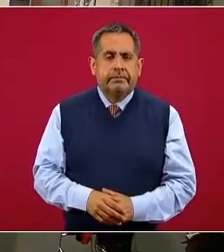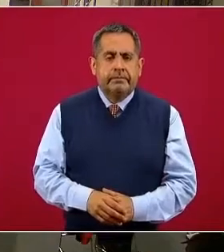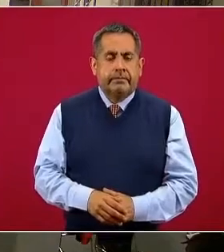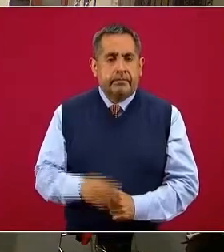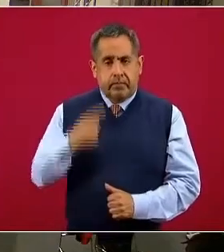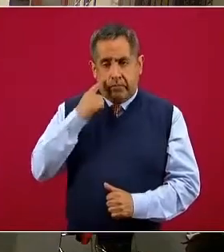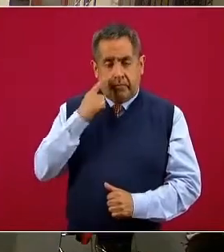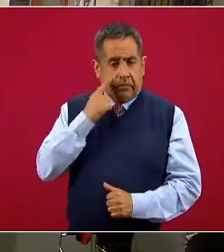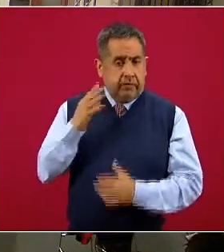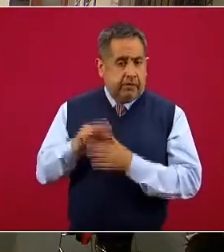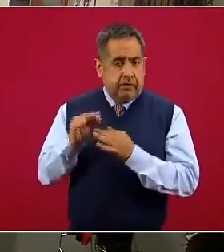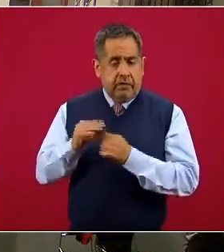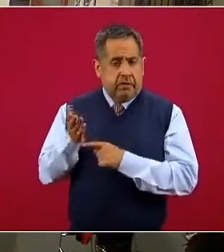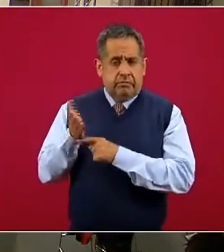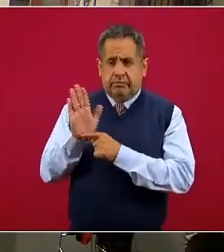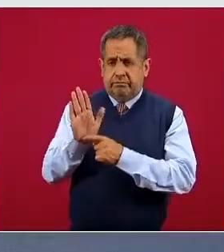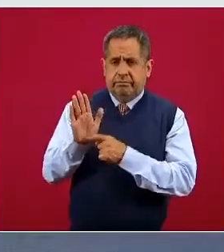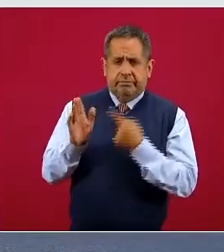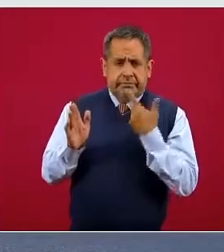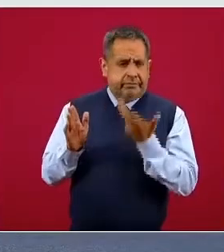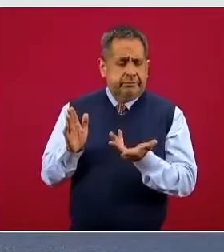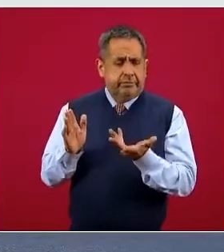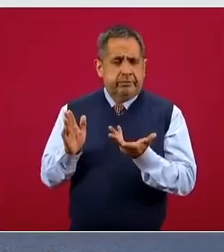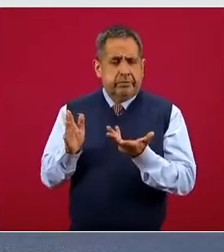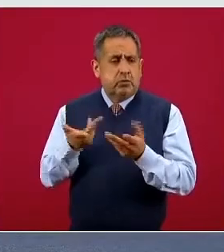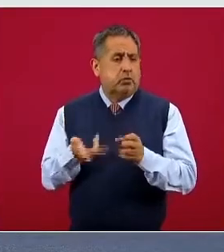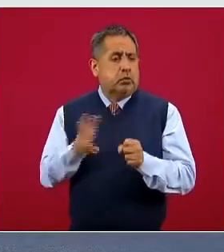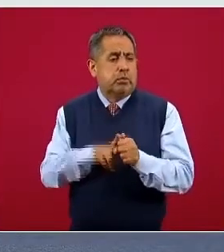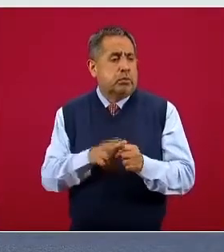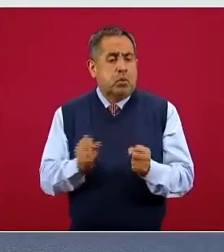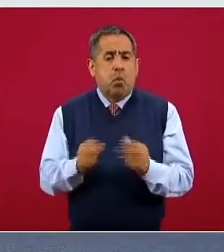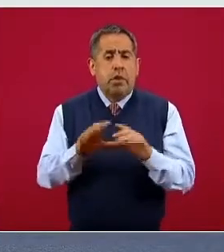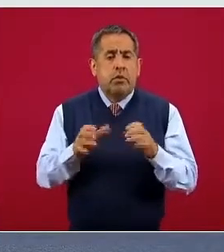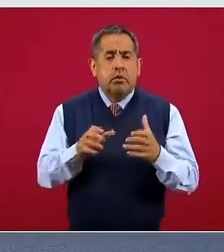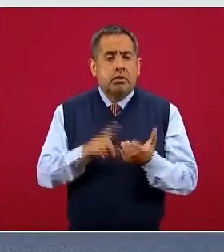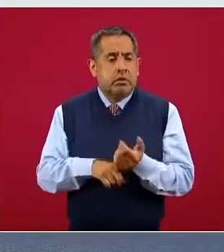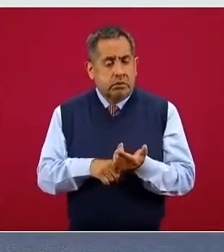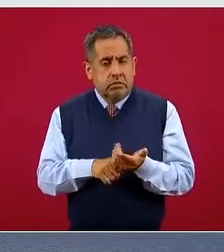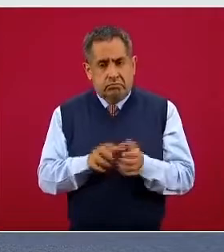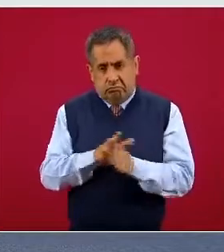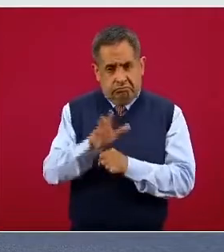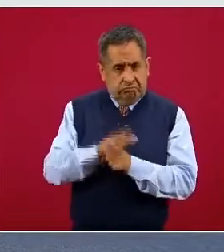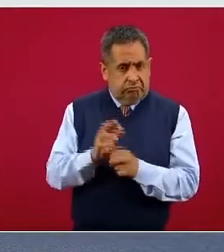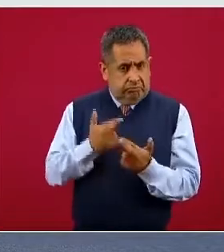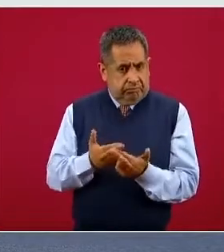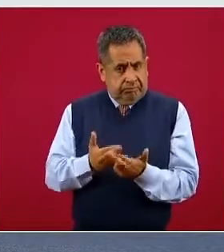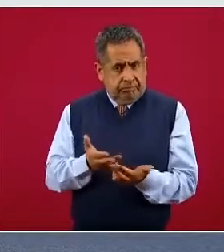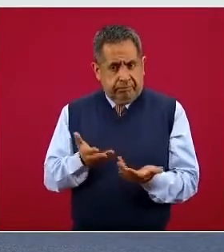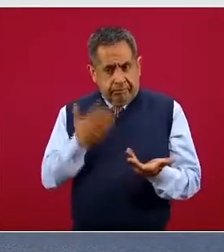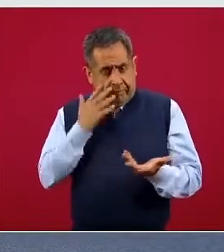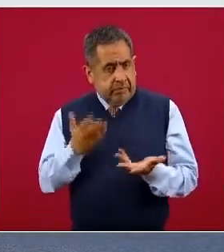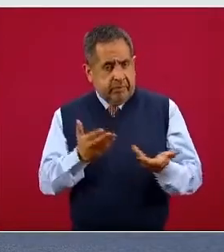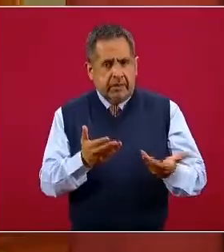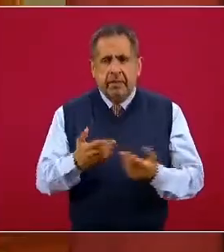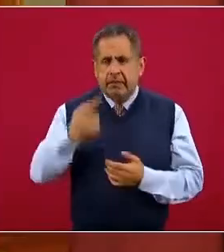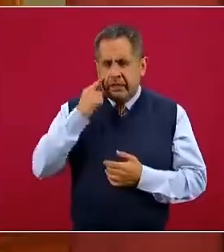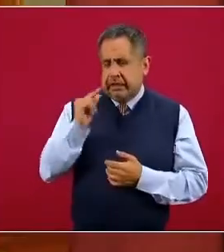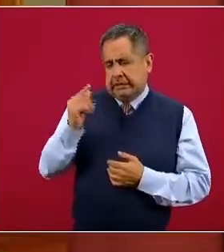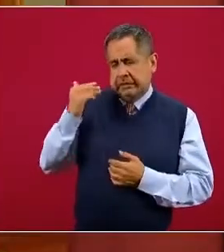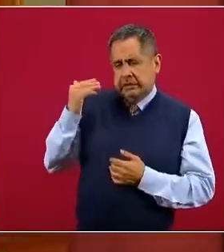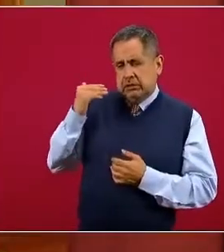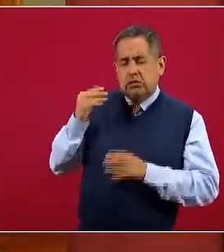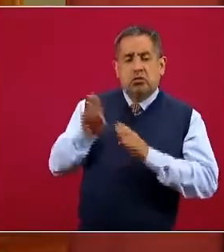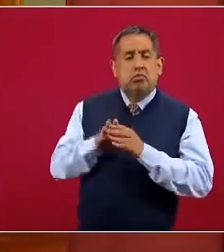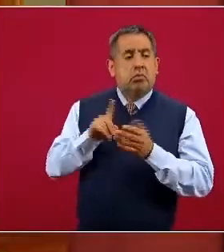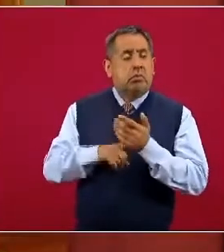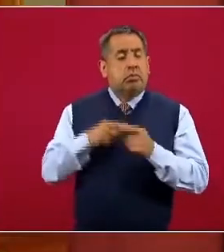Bien, aquí tenemos el comportamiento de la hospitalización, en este caso la ocupación y la disponibilidad hospitalaria. Ya veíamos en días previos como